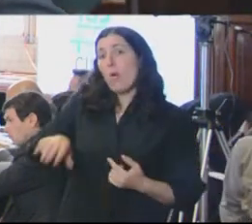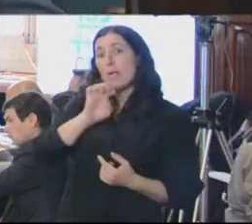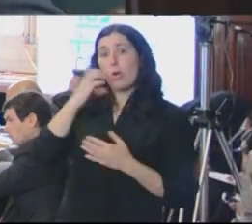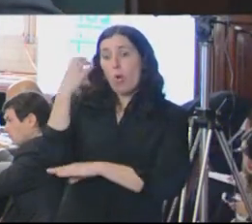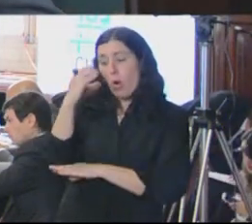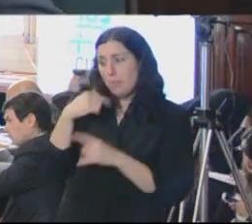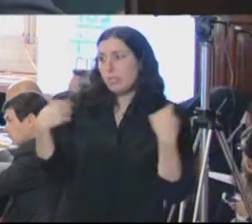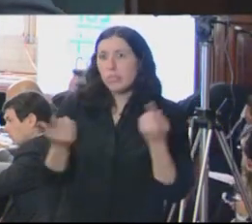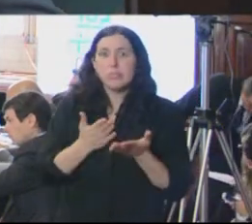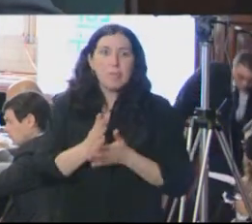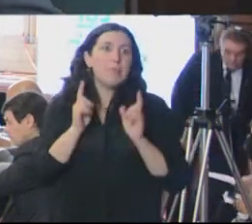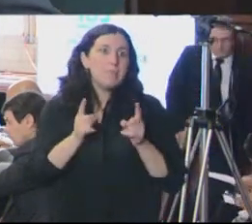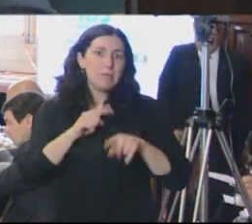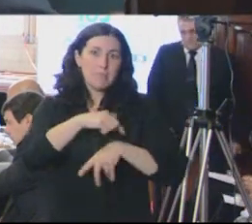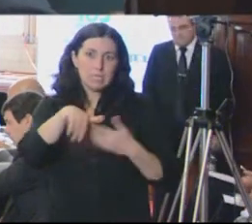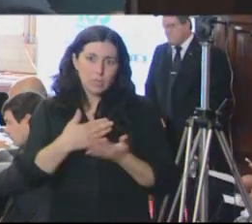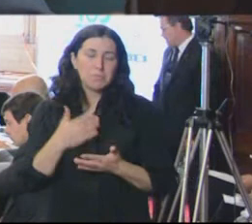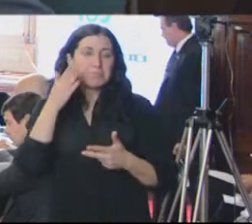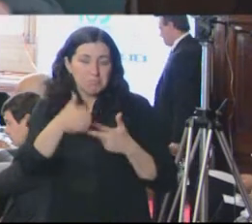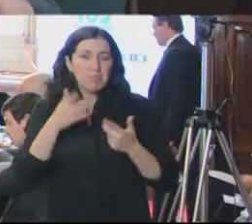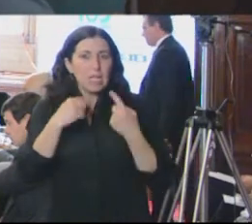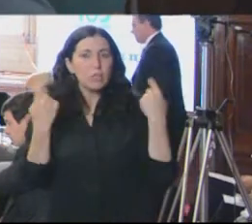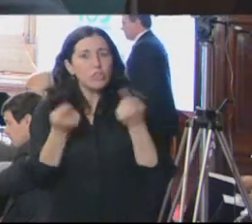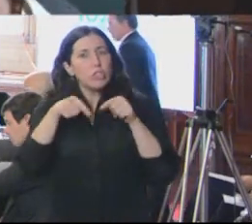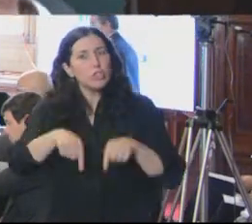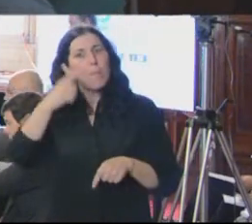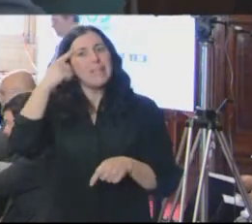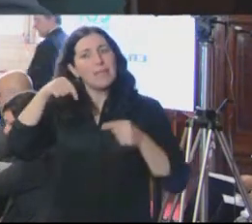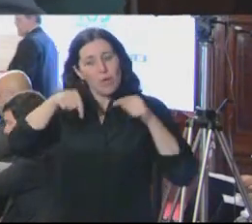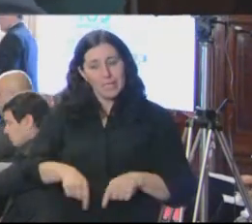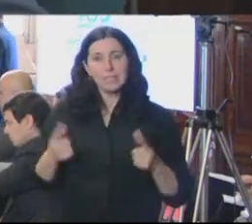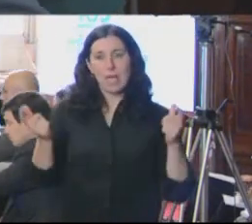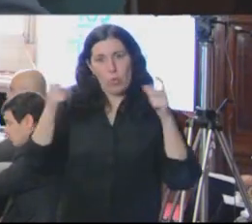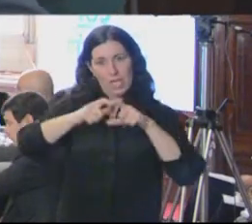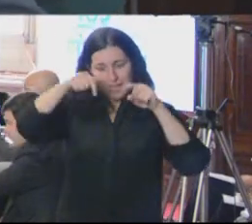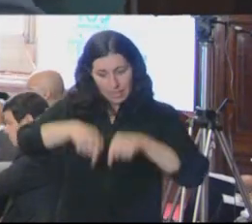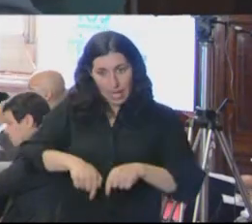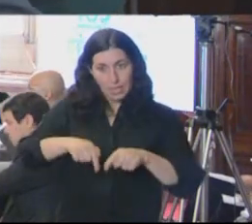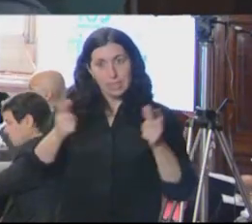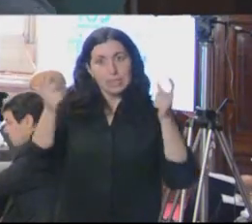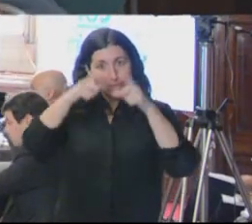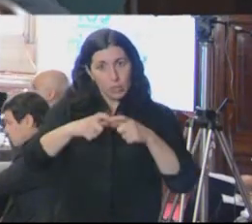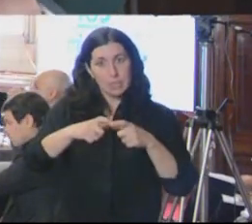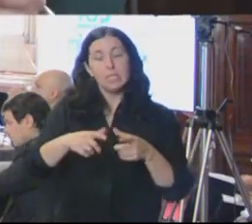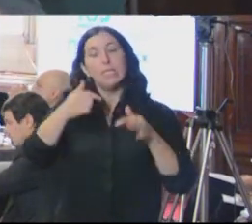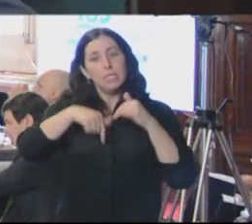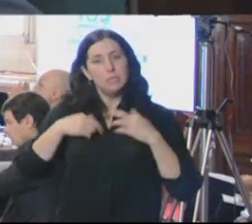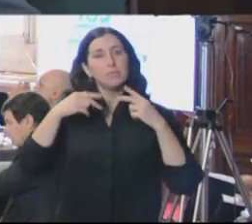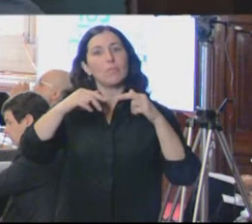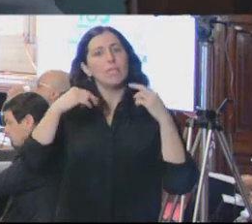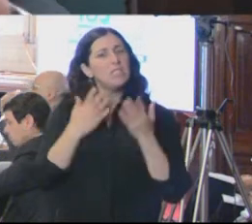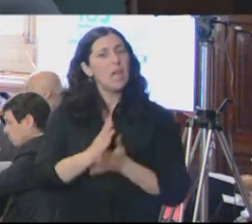abocados a estas mismas situaciones. Tanto es aquí que creo que esta diligencia o esta audiencia que se hace en la CIDH constantemente es